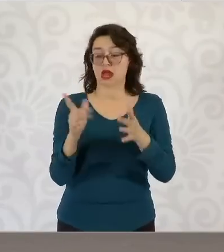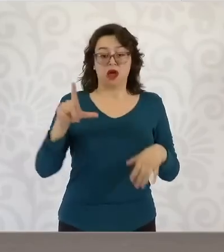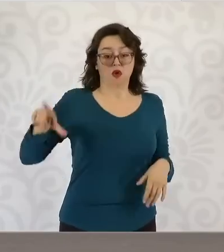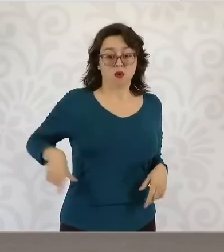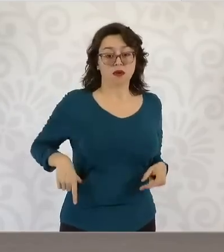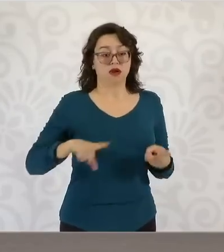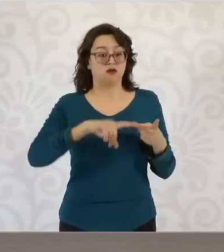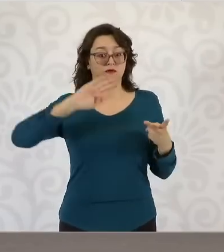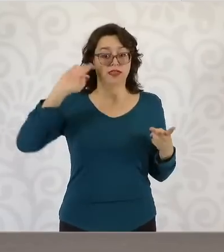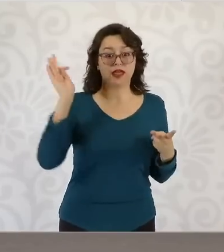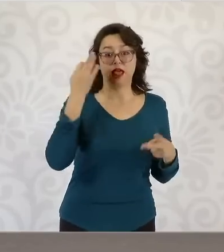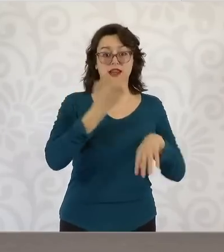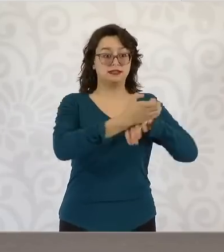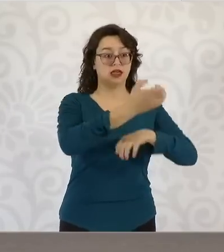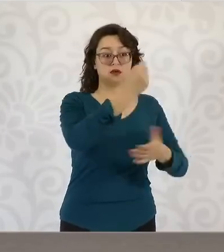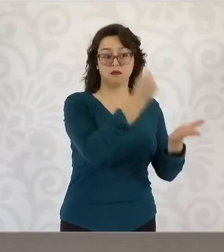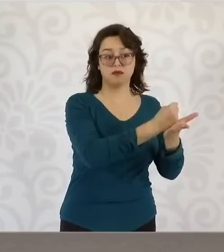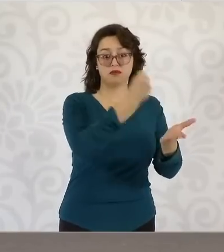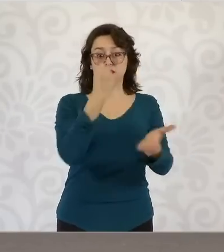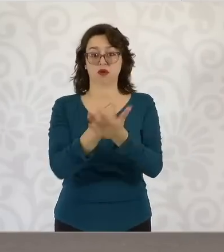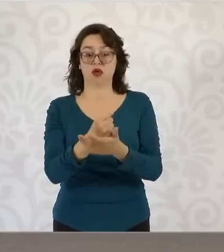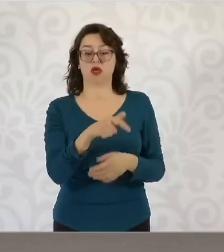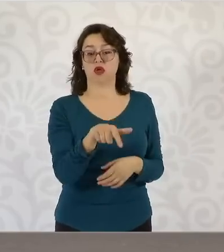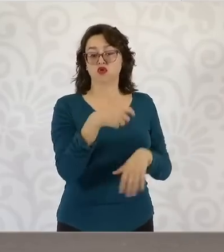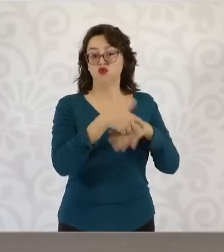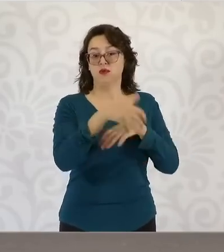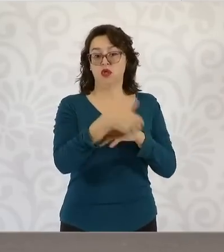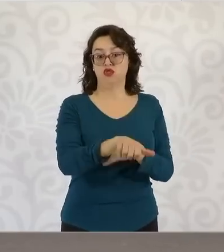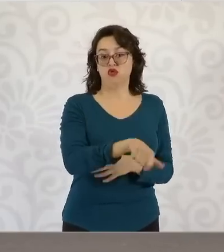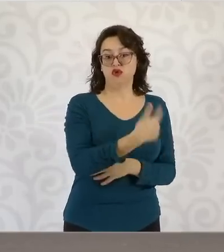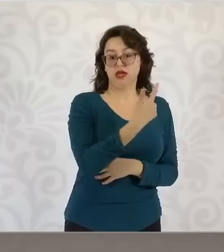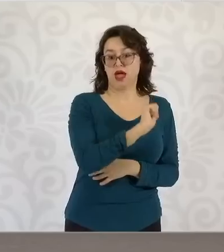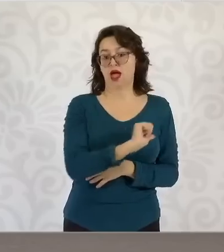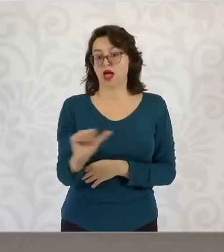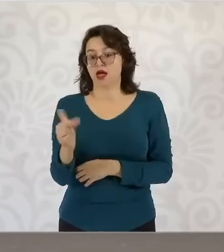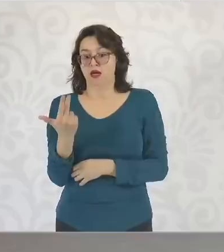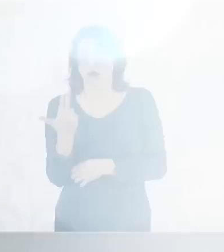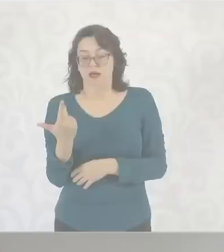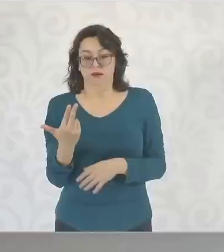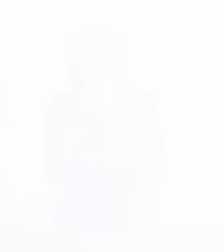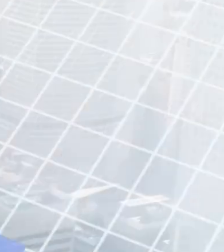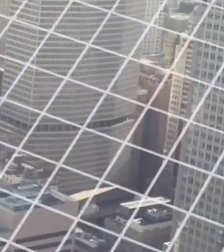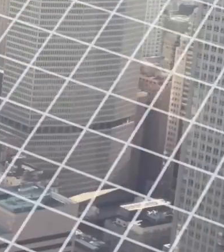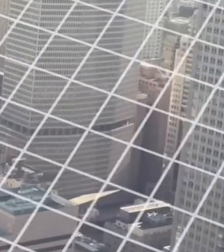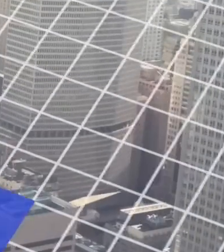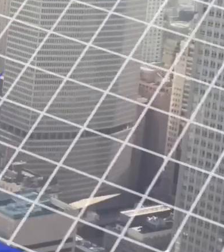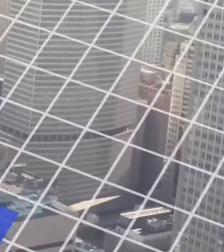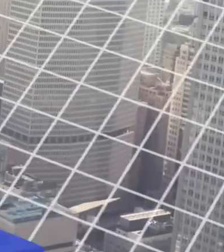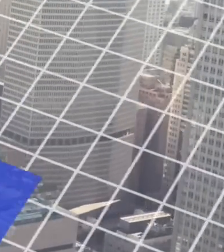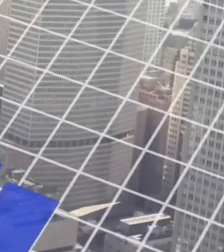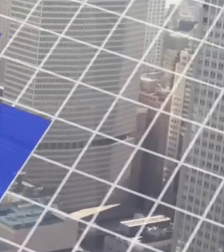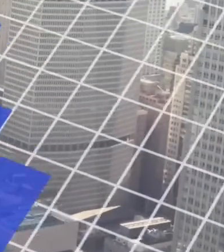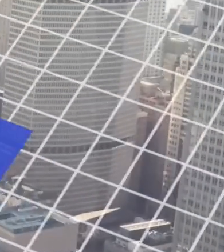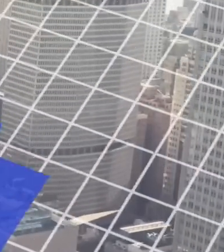Economía, Marcelo Ebrard, anunció una serie de incentivos fiscales y de inversión para 14 nuevos polos